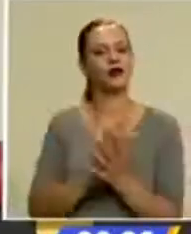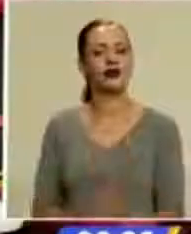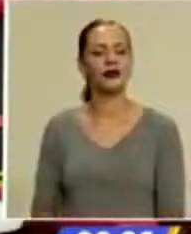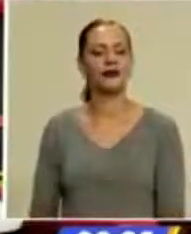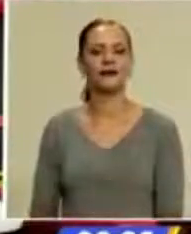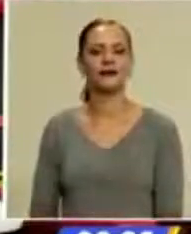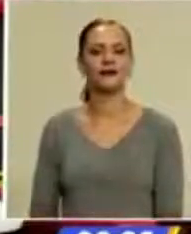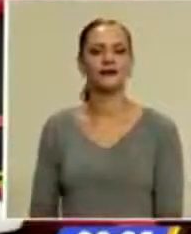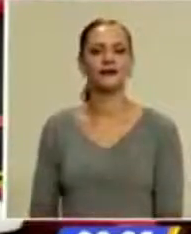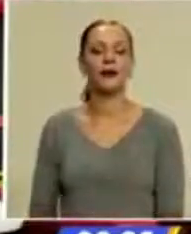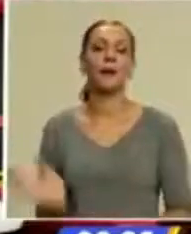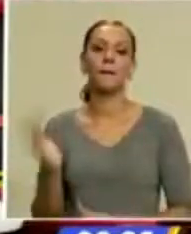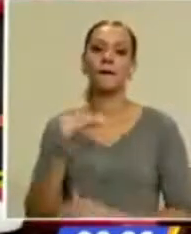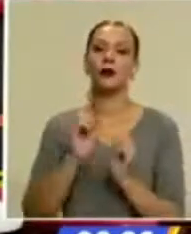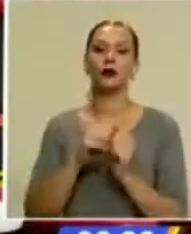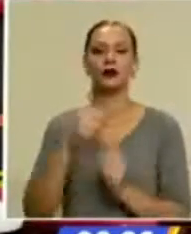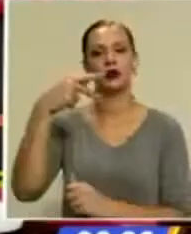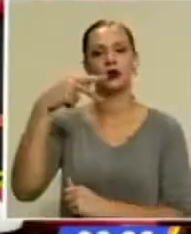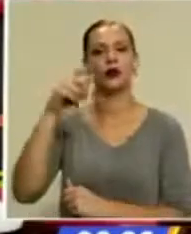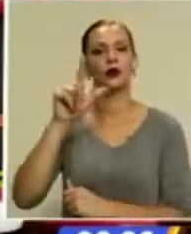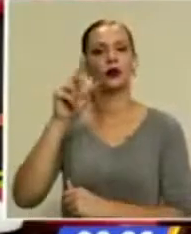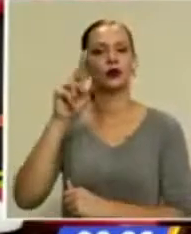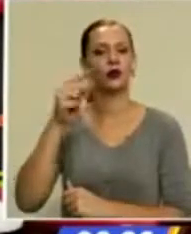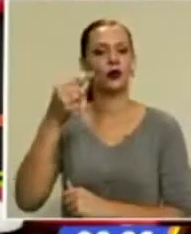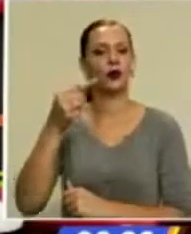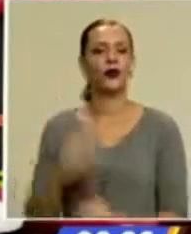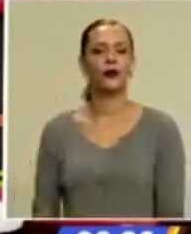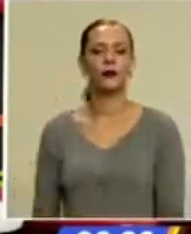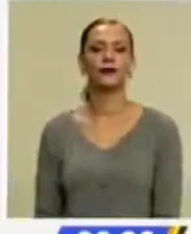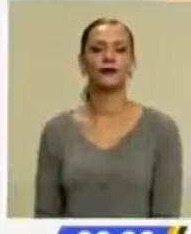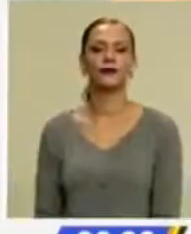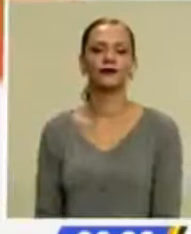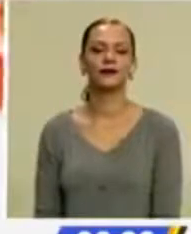Vamos con Pluk. Tortidelis.